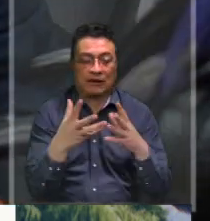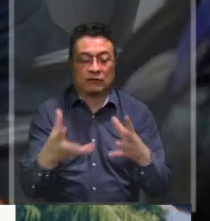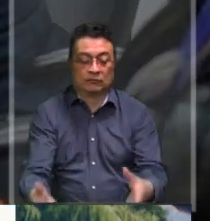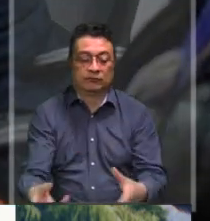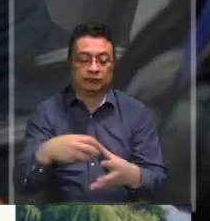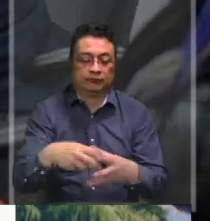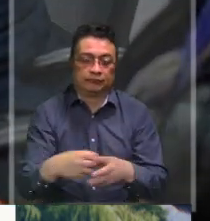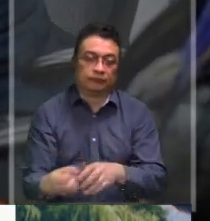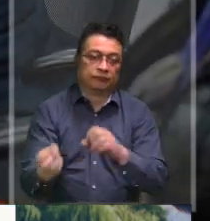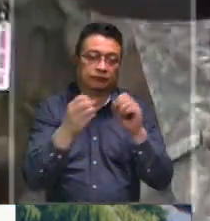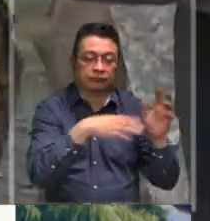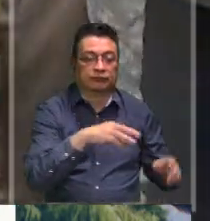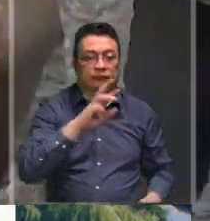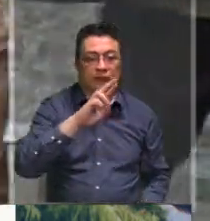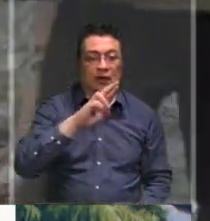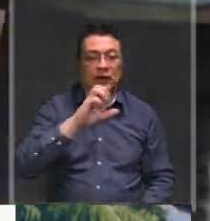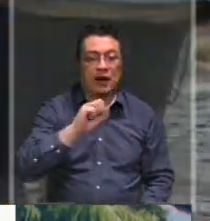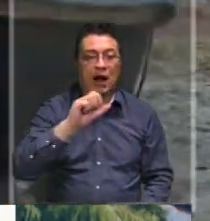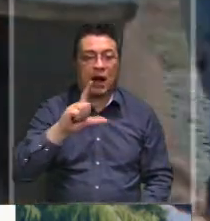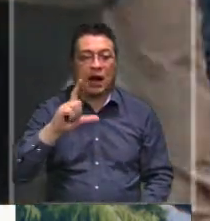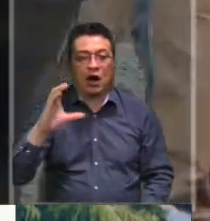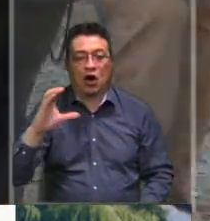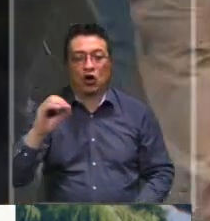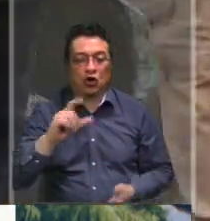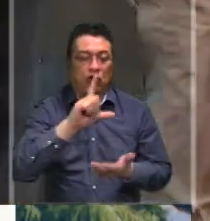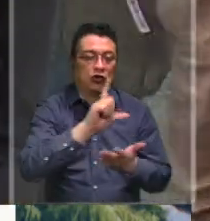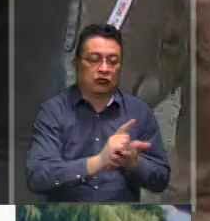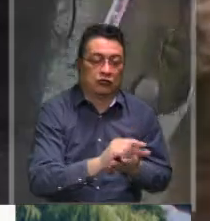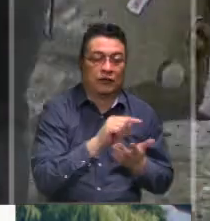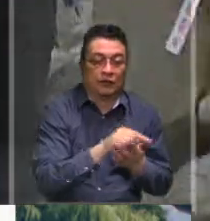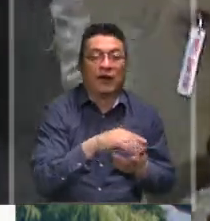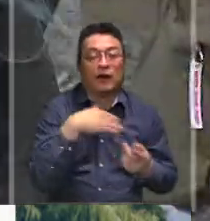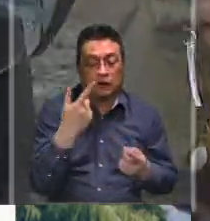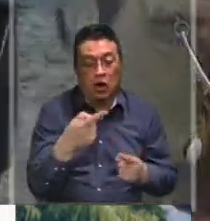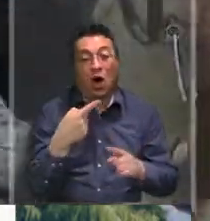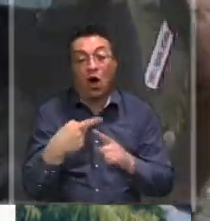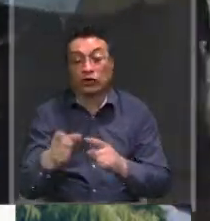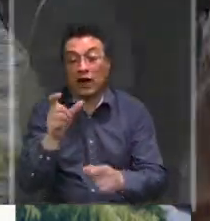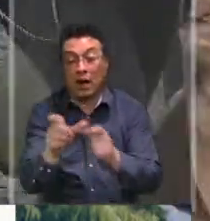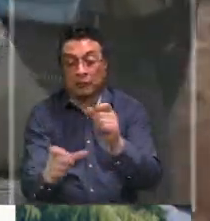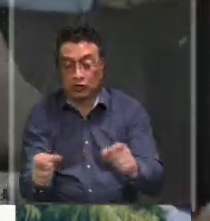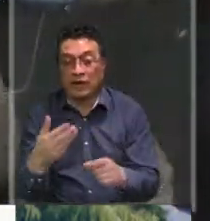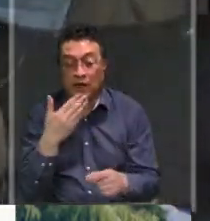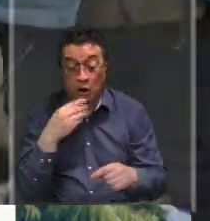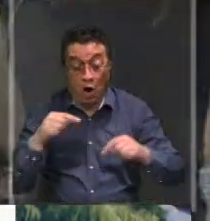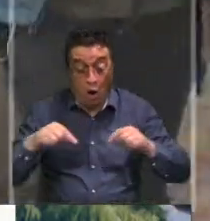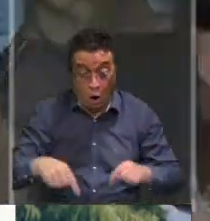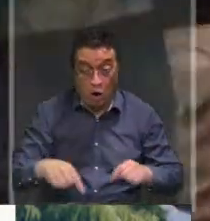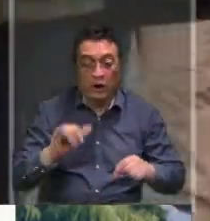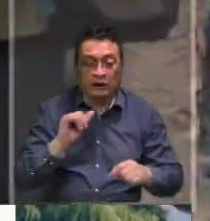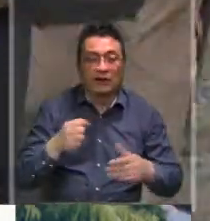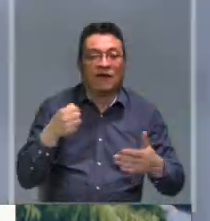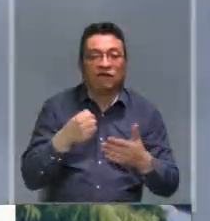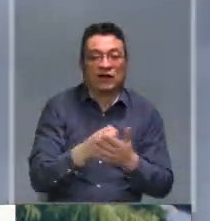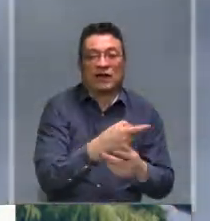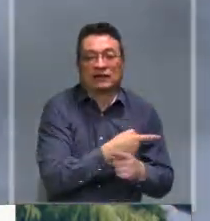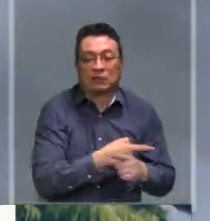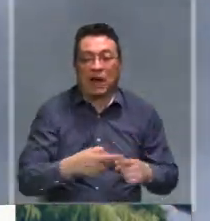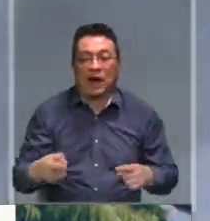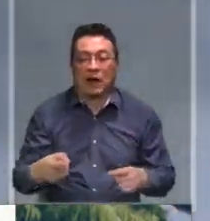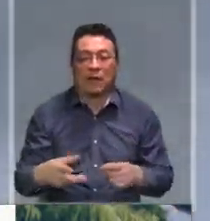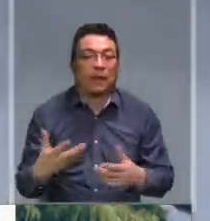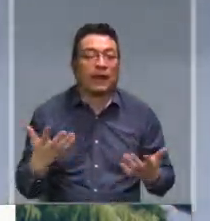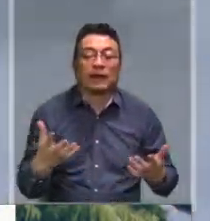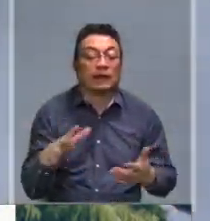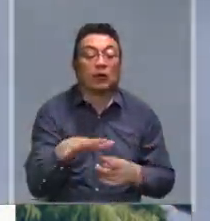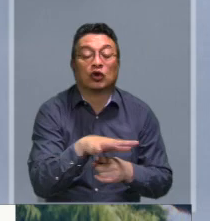hasta acá, hasta Ralco, y también se asistió a otras personas, no solamente hoy, sino que también durante el fin de semana. ¿Cuál es la